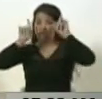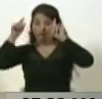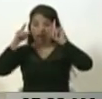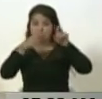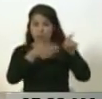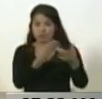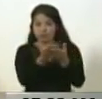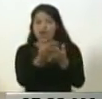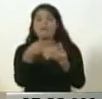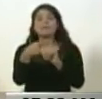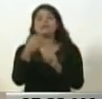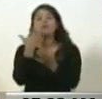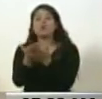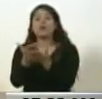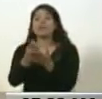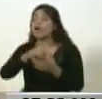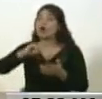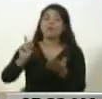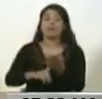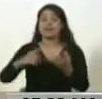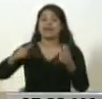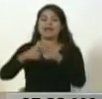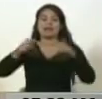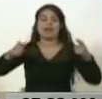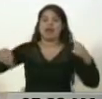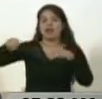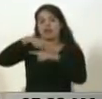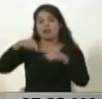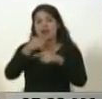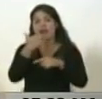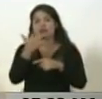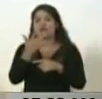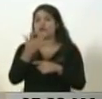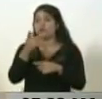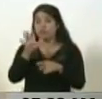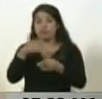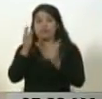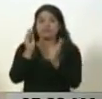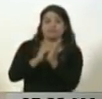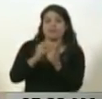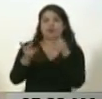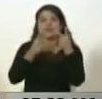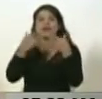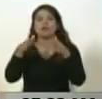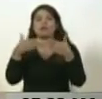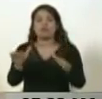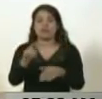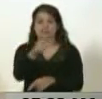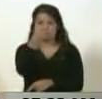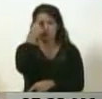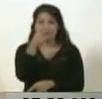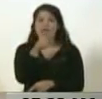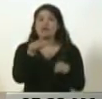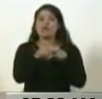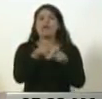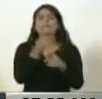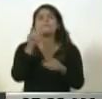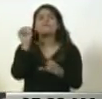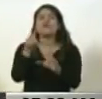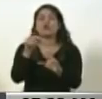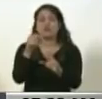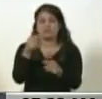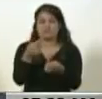también propuesta de índole de generación de algún tipo de política. Ahí salió parte de los planteamientos que se hicieron sobre el Fondo Monetario,